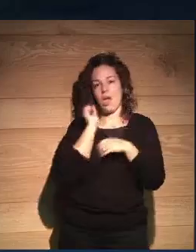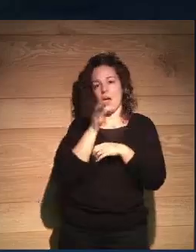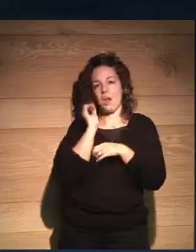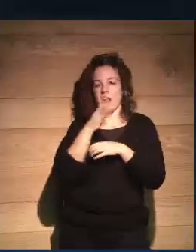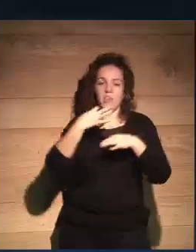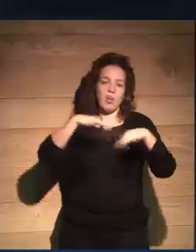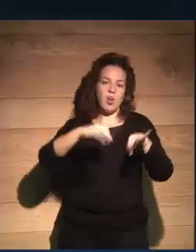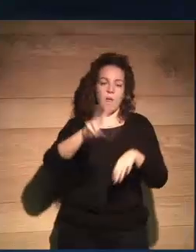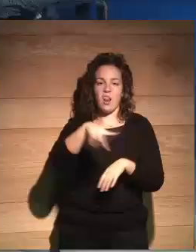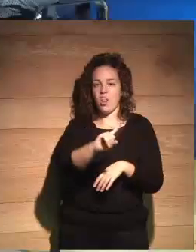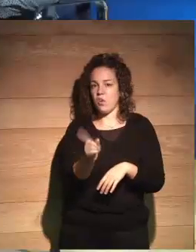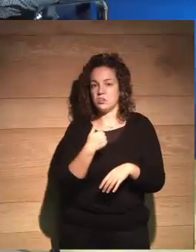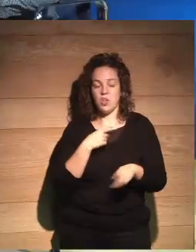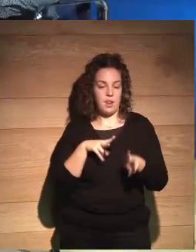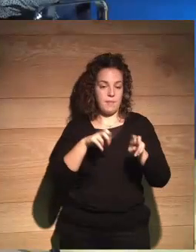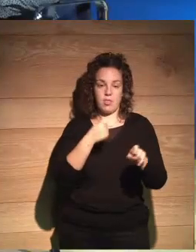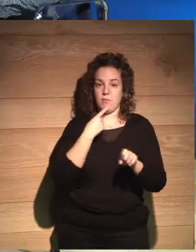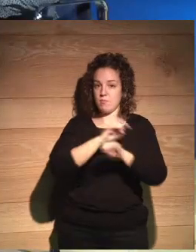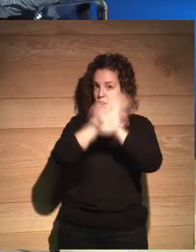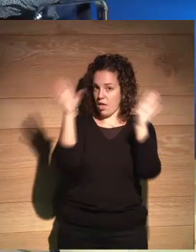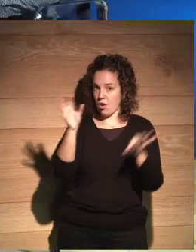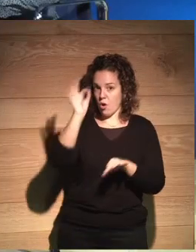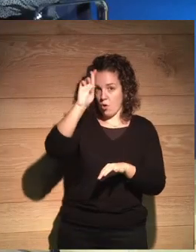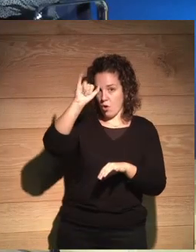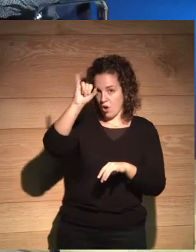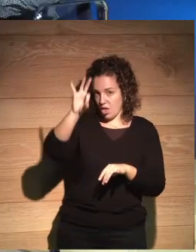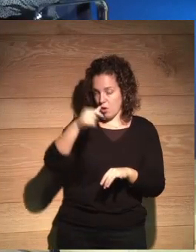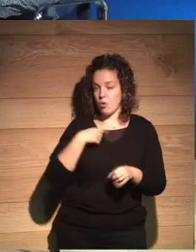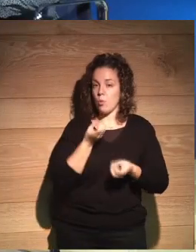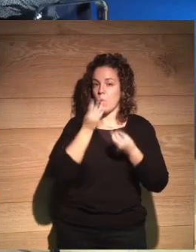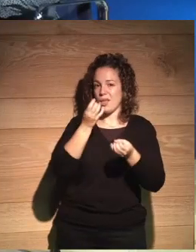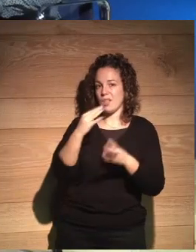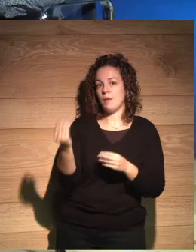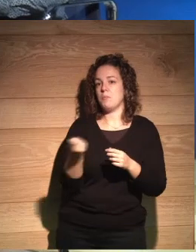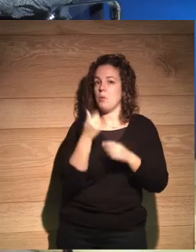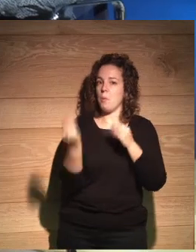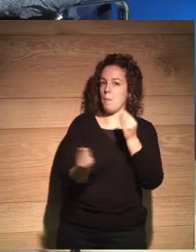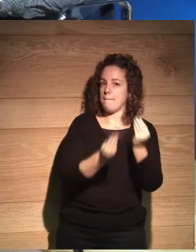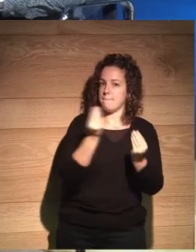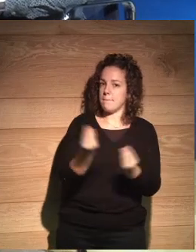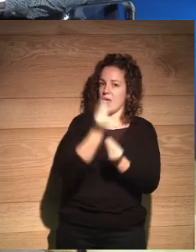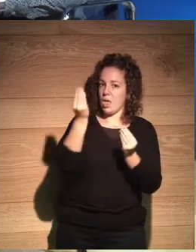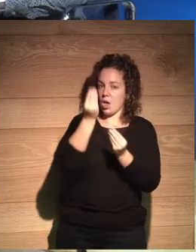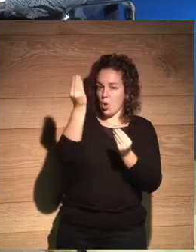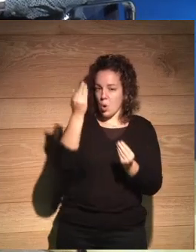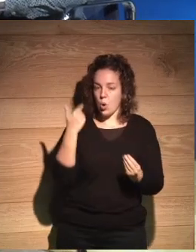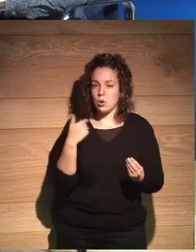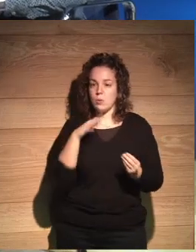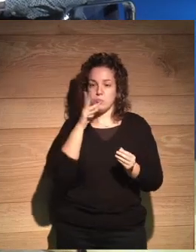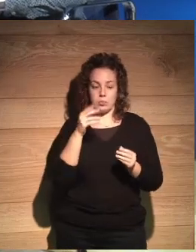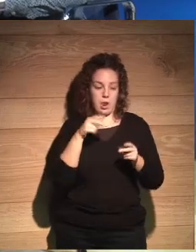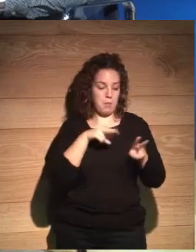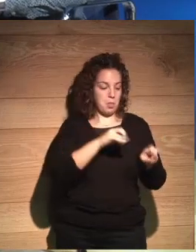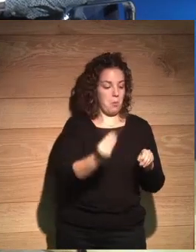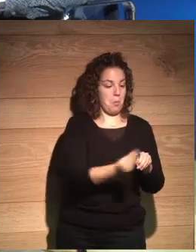Y desde el principio lo tuve claro, se lo dije a Oriol, evidentemente luego fue mejorando saltándose un poquito y bastante al final,